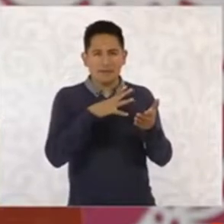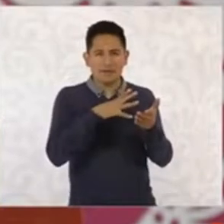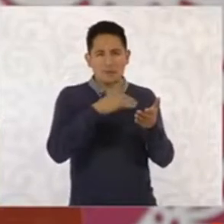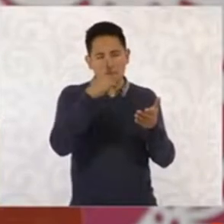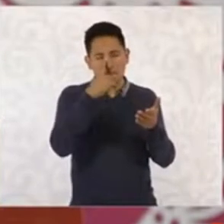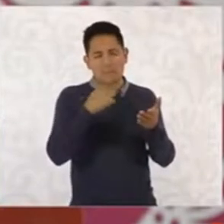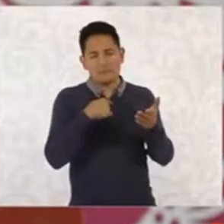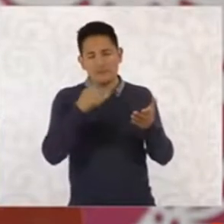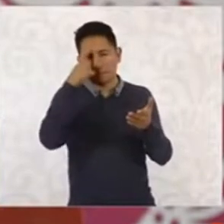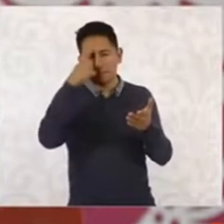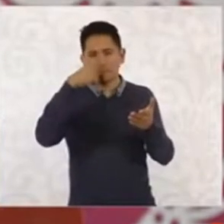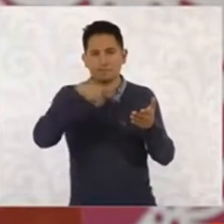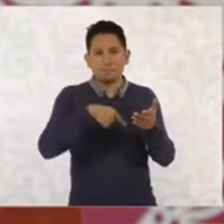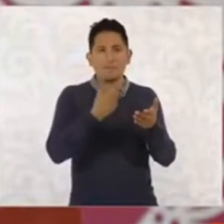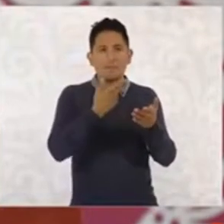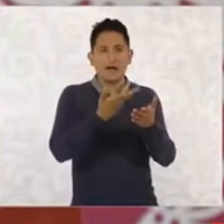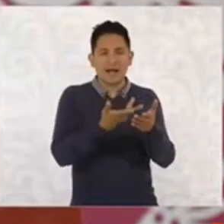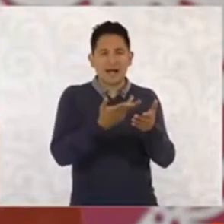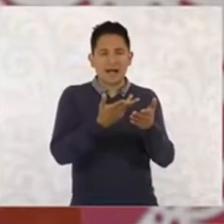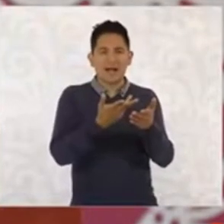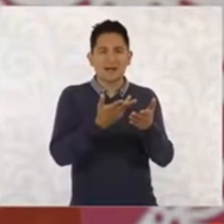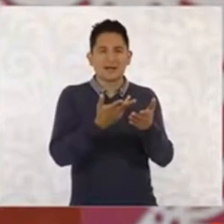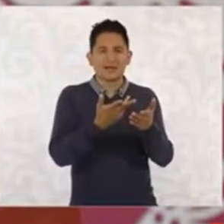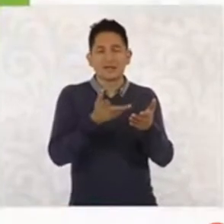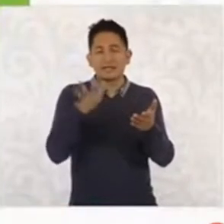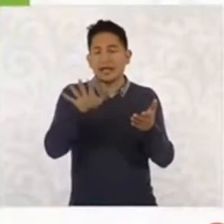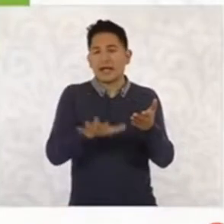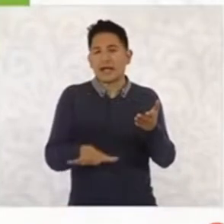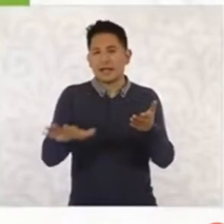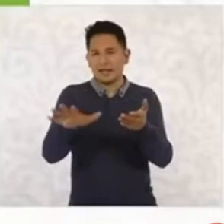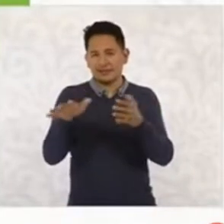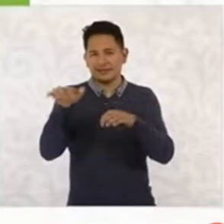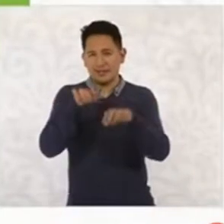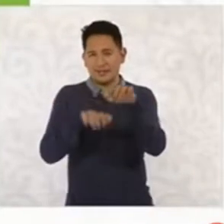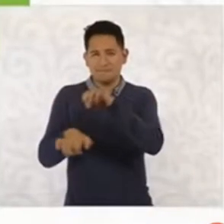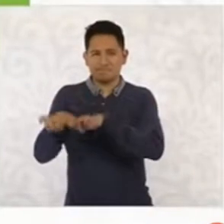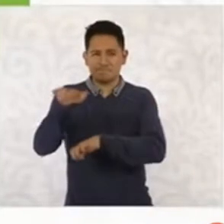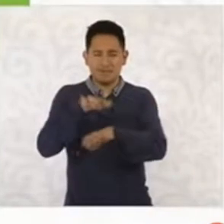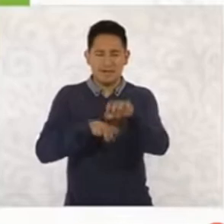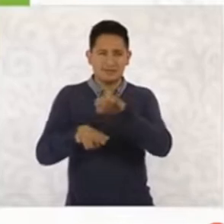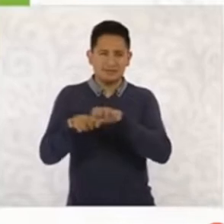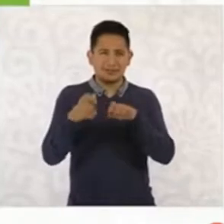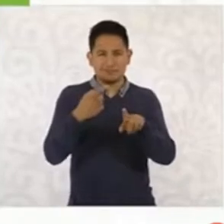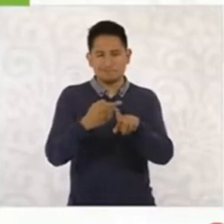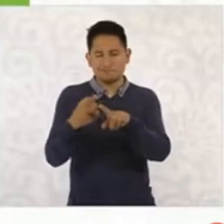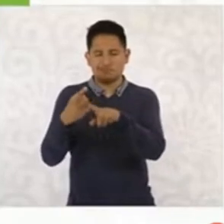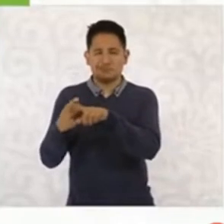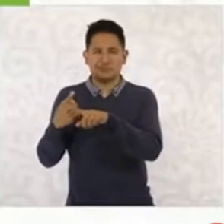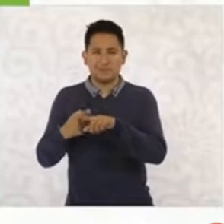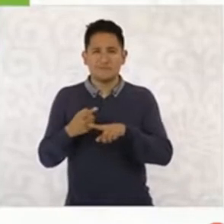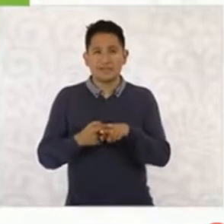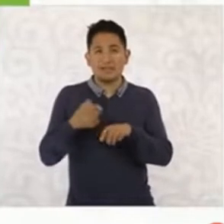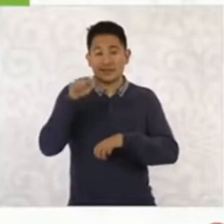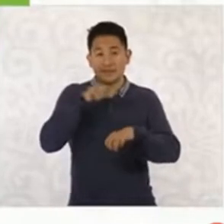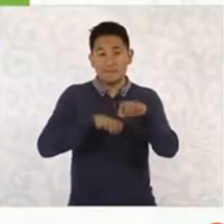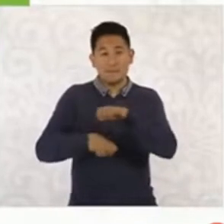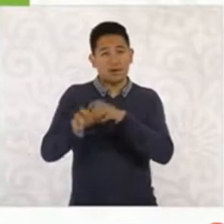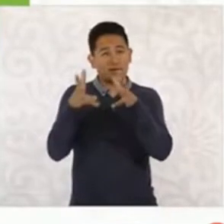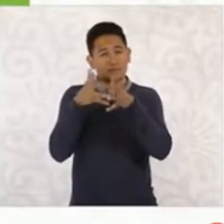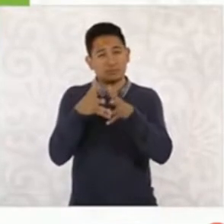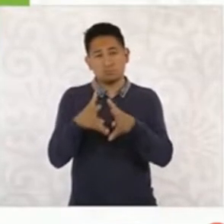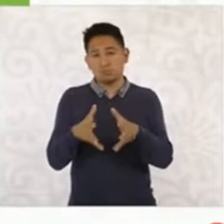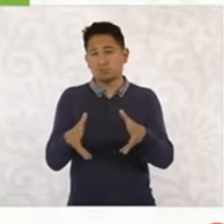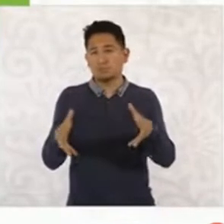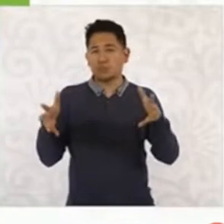mecanismo que se le proporcionaba a las empresas para que estas empresas que eran muy grandes y que